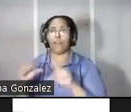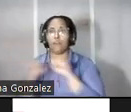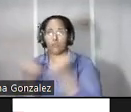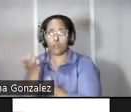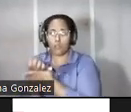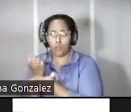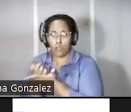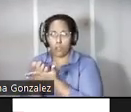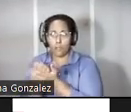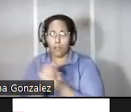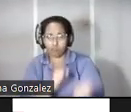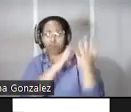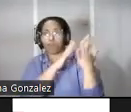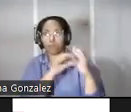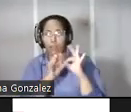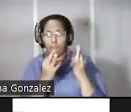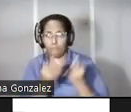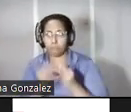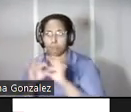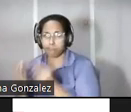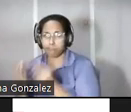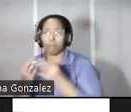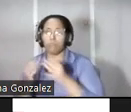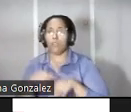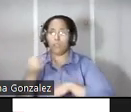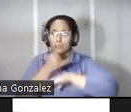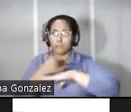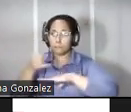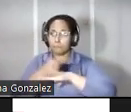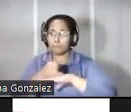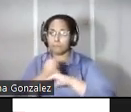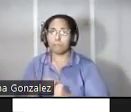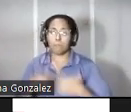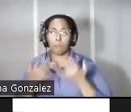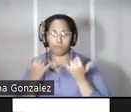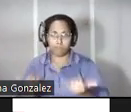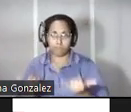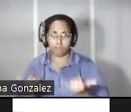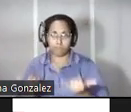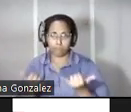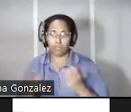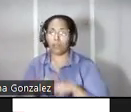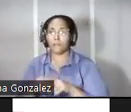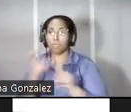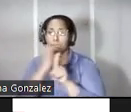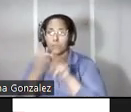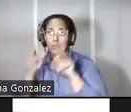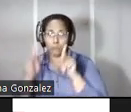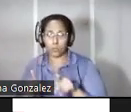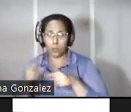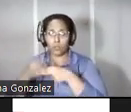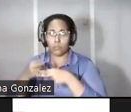que enfrentaron muchas familias de la isla. Y vamos al caso de una persona